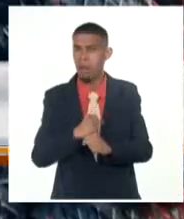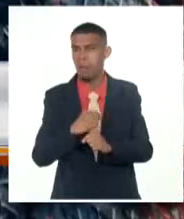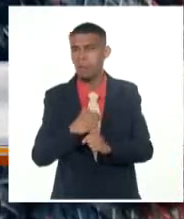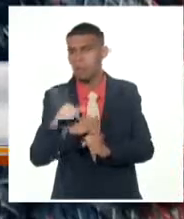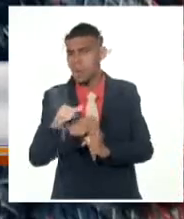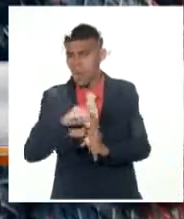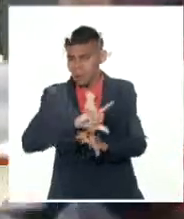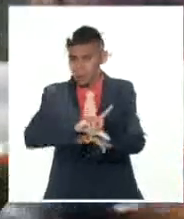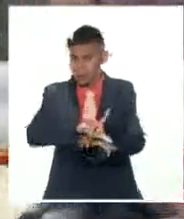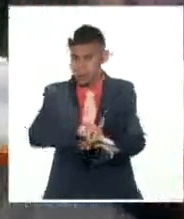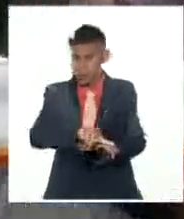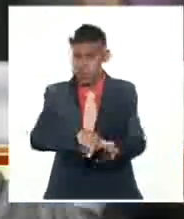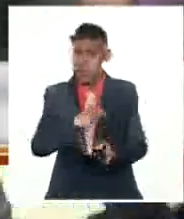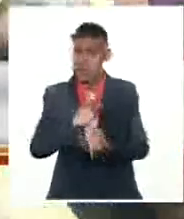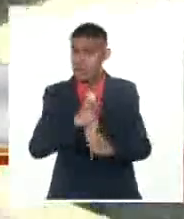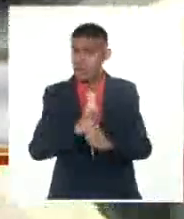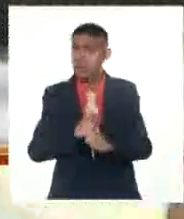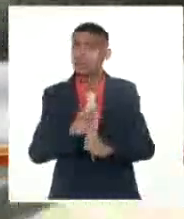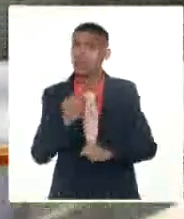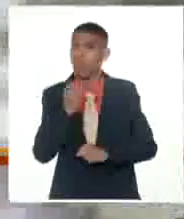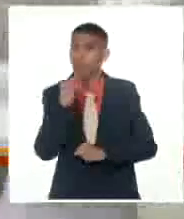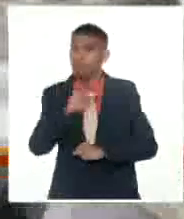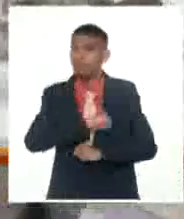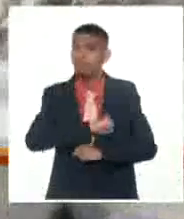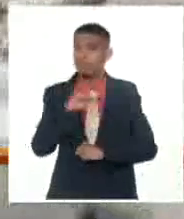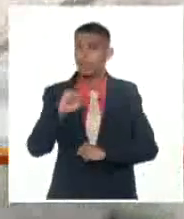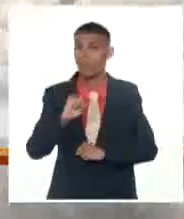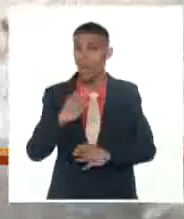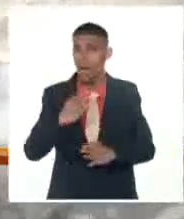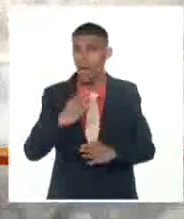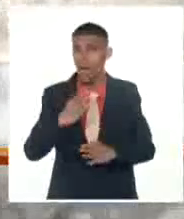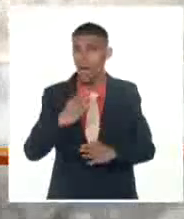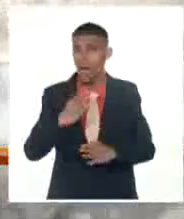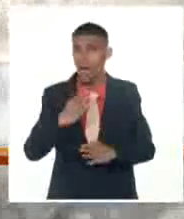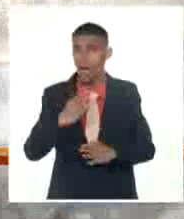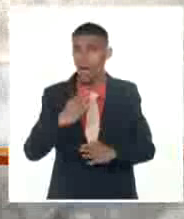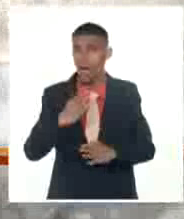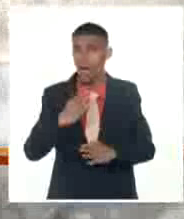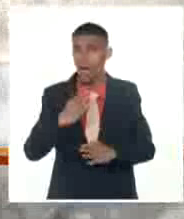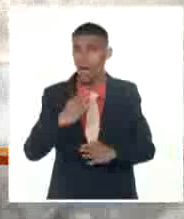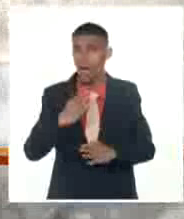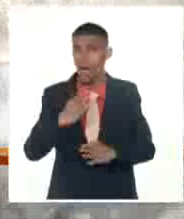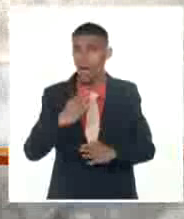trabajo, en aras de lograr la continuidad de la producción de carbón. Nosotros mañana mismo tenemos...